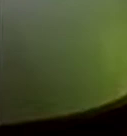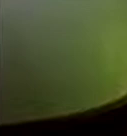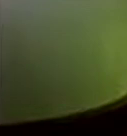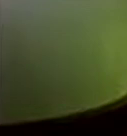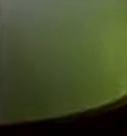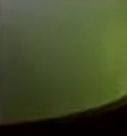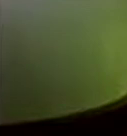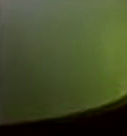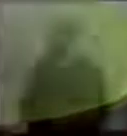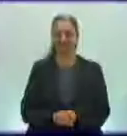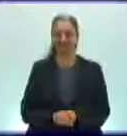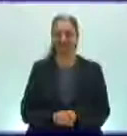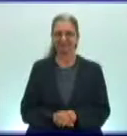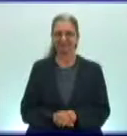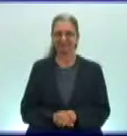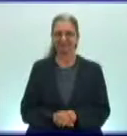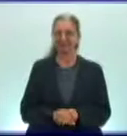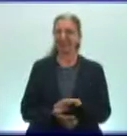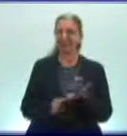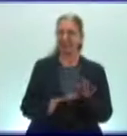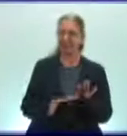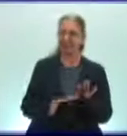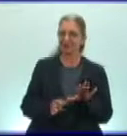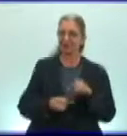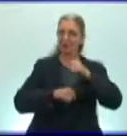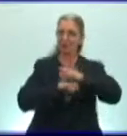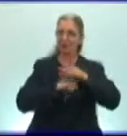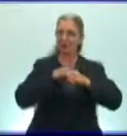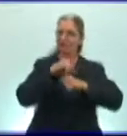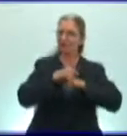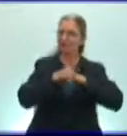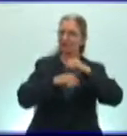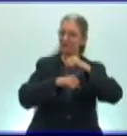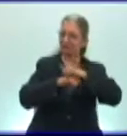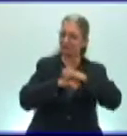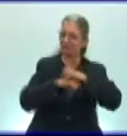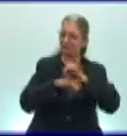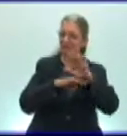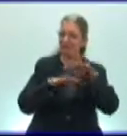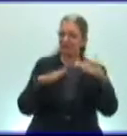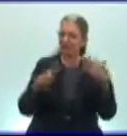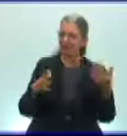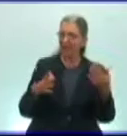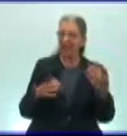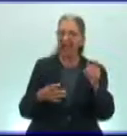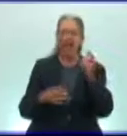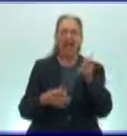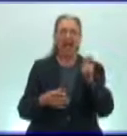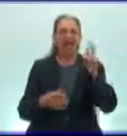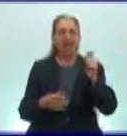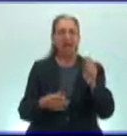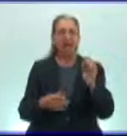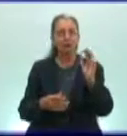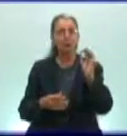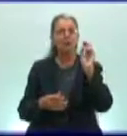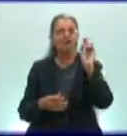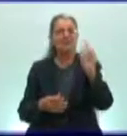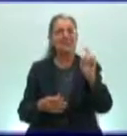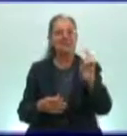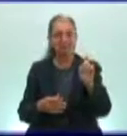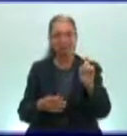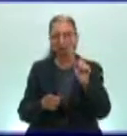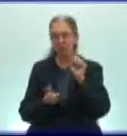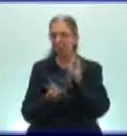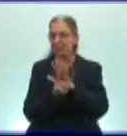Entonces, si analizamos la composición de los núcleos de átomos de oxígeno que vimos al inicio de la clase, ya sabemos que todos tienen